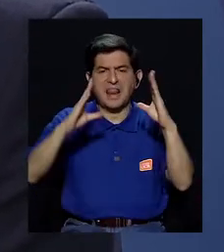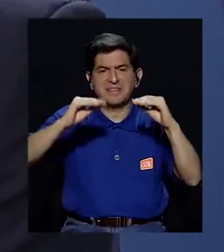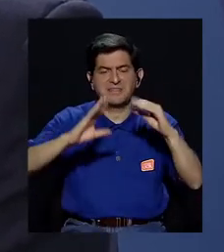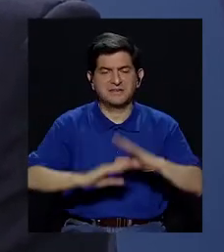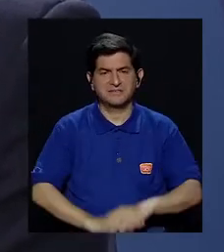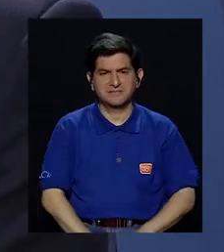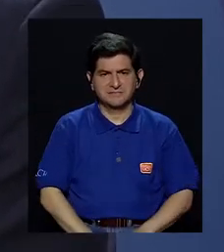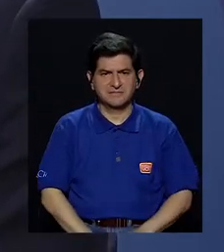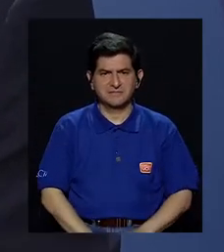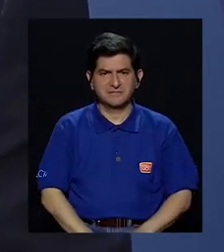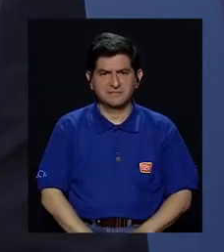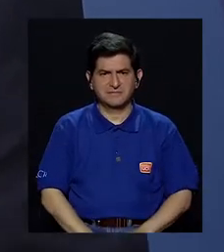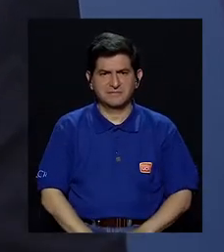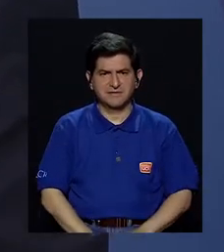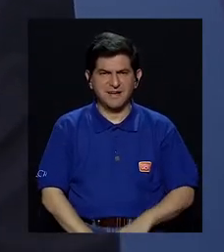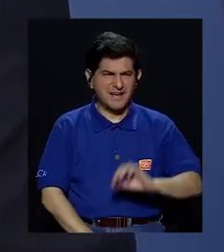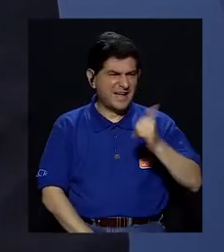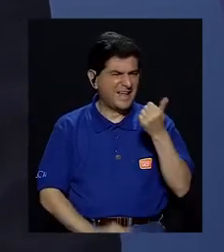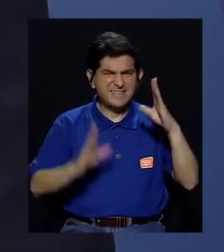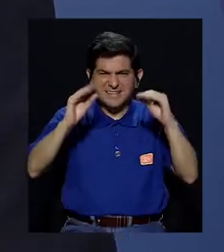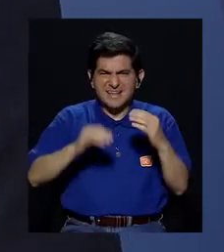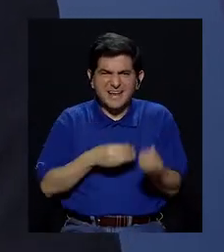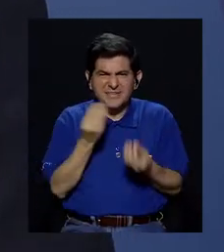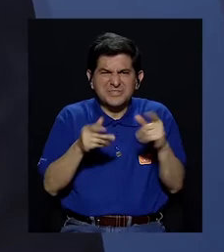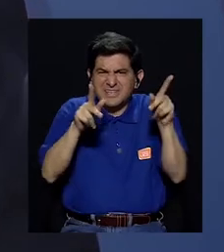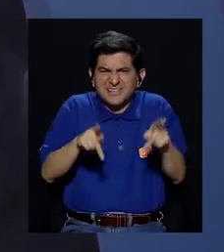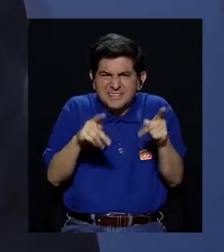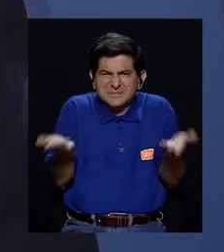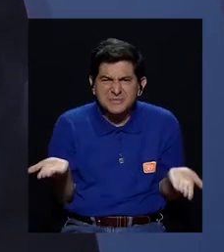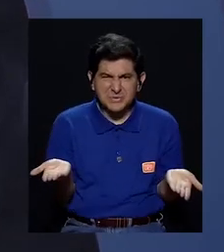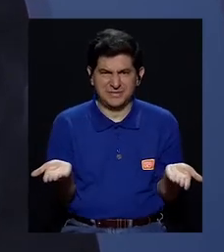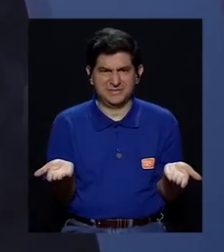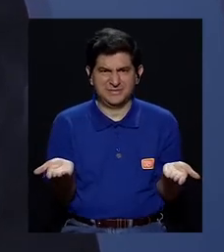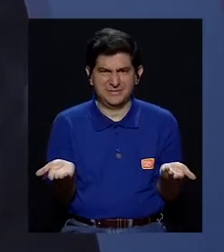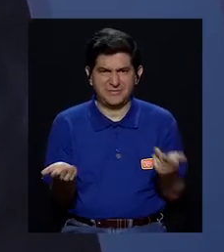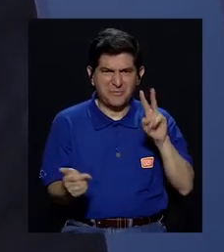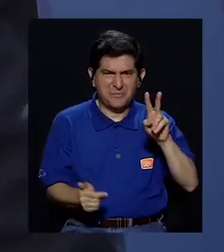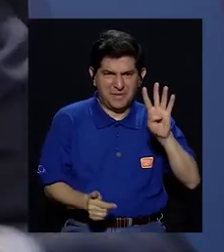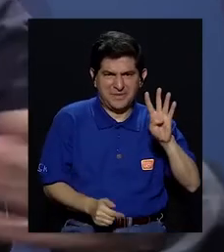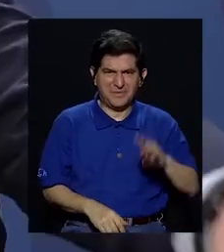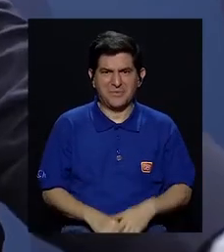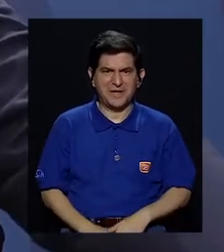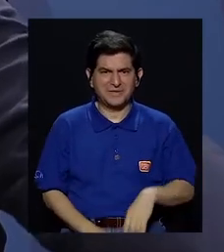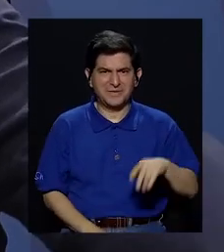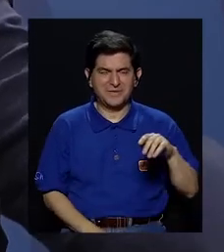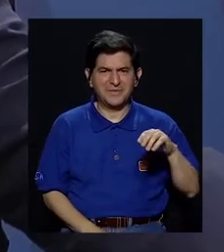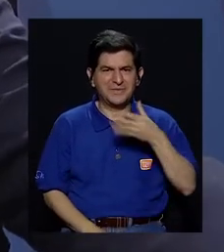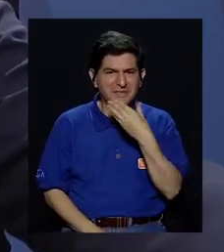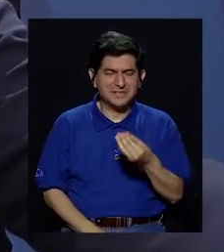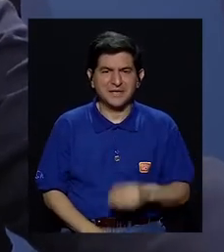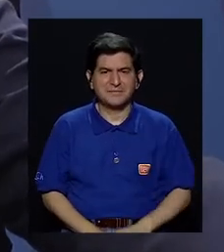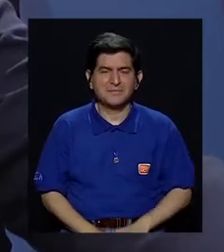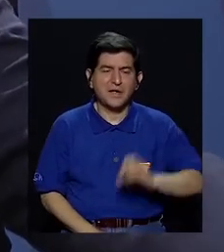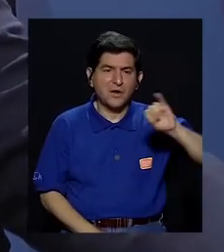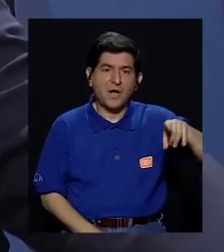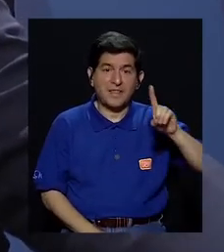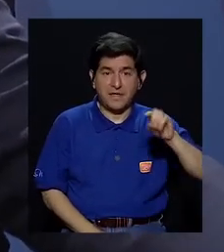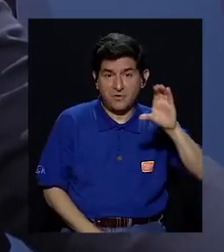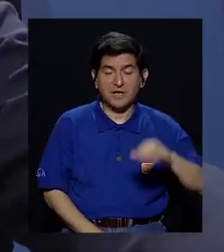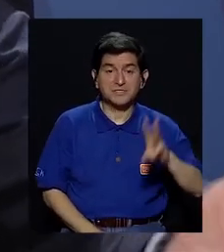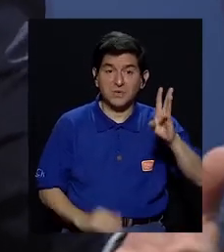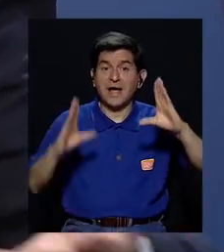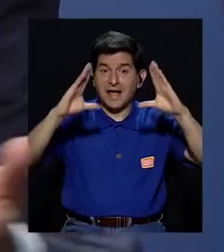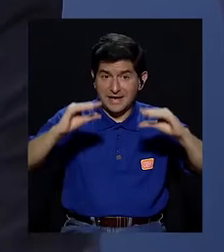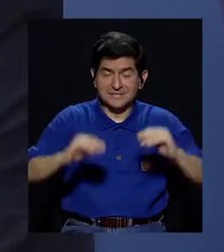10 de la noche o sea que está haciendo una hora de la noche no 24 diciembre en cambio juan dijo acá sólo tiene las seis de la malasia de la